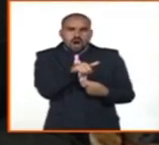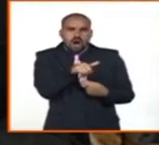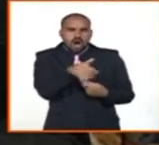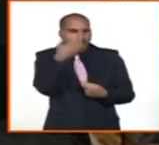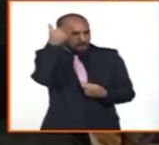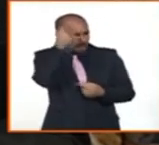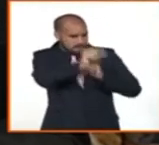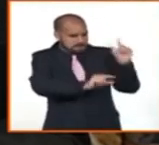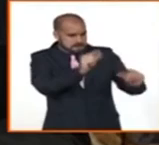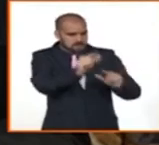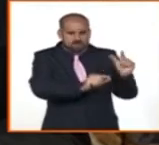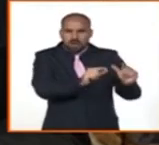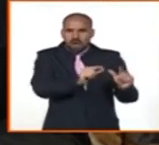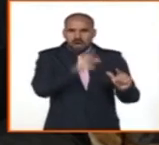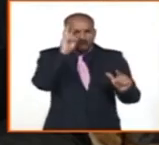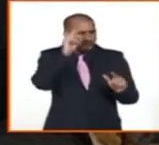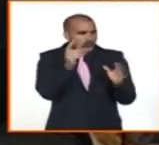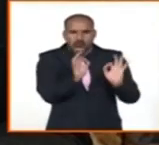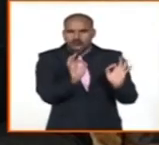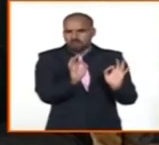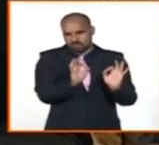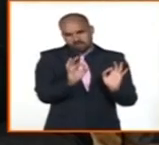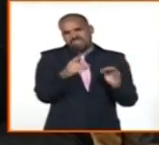humanista. Entonces yo lo que creo que tenemos que encontrar cómo,